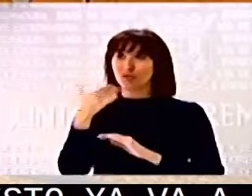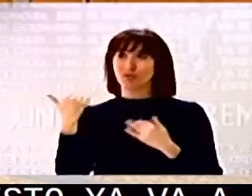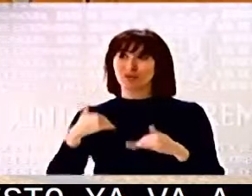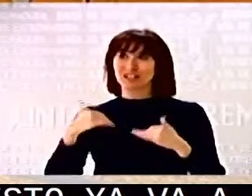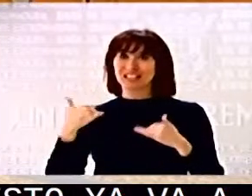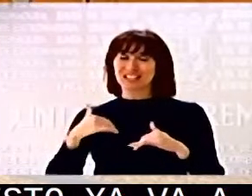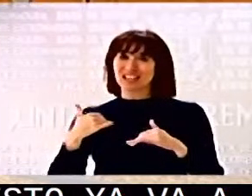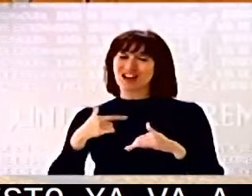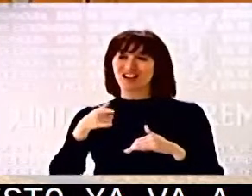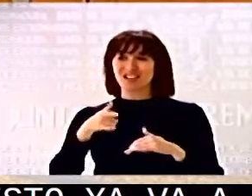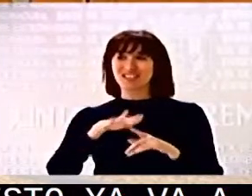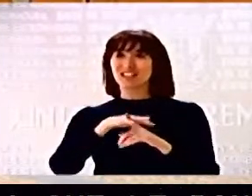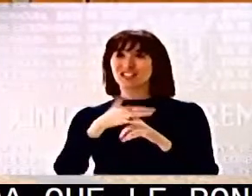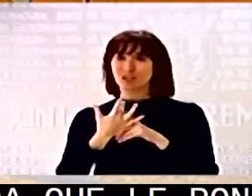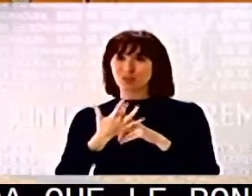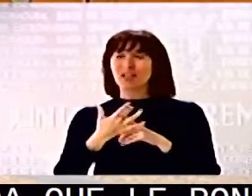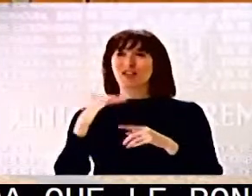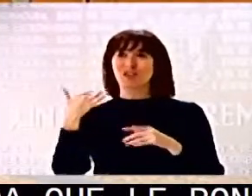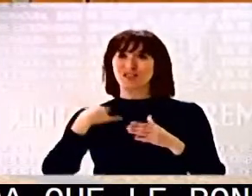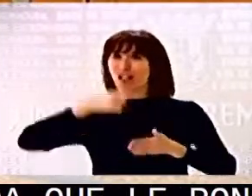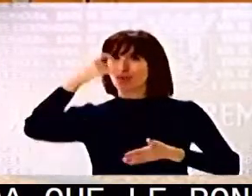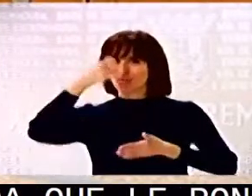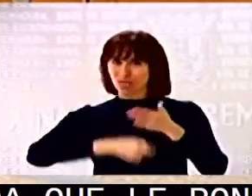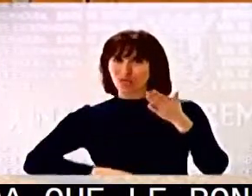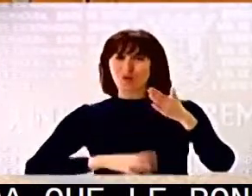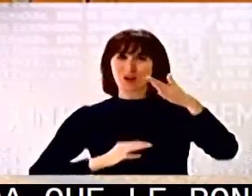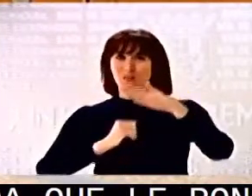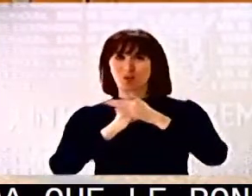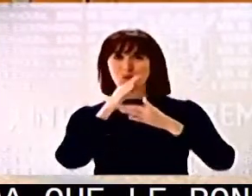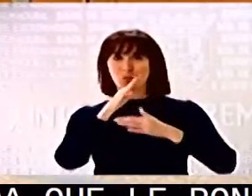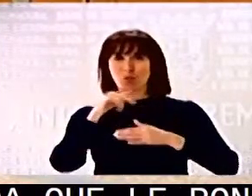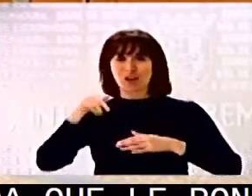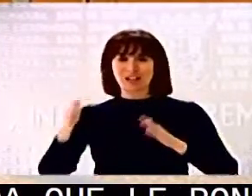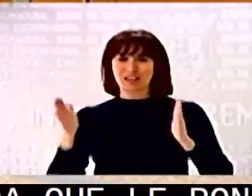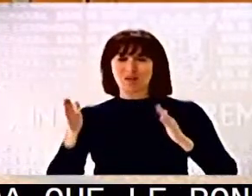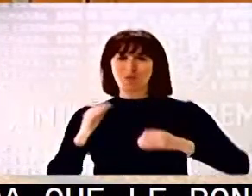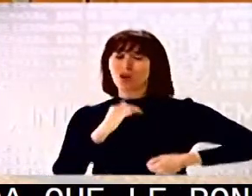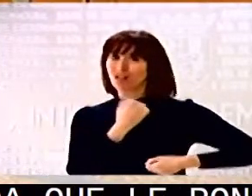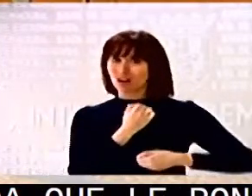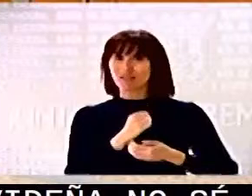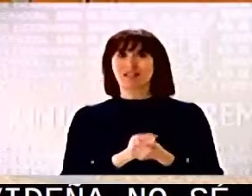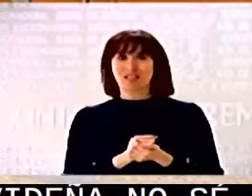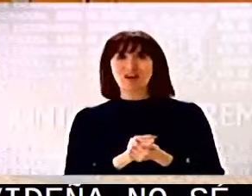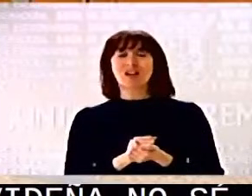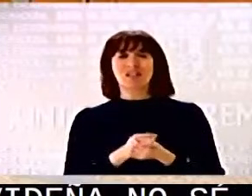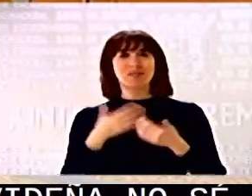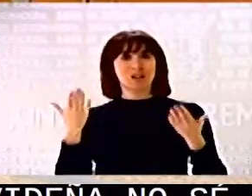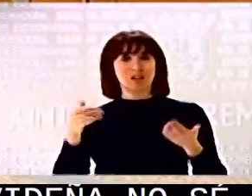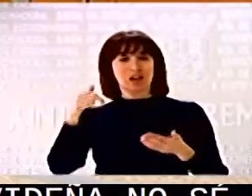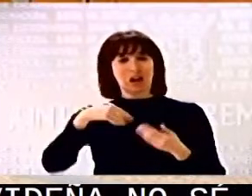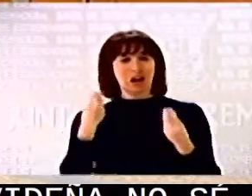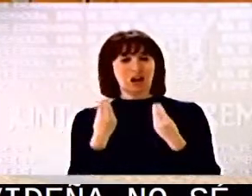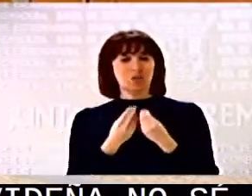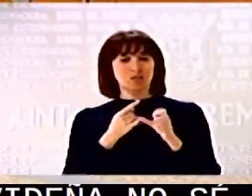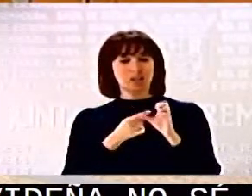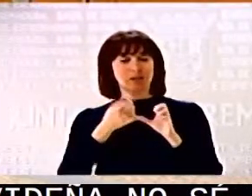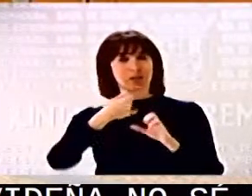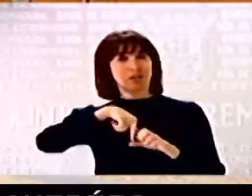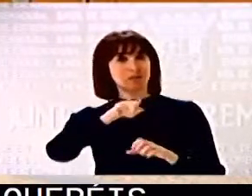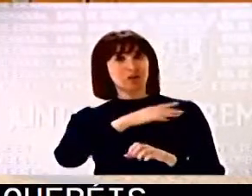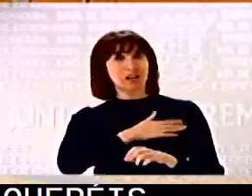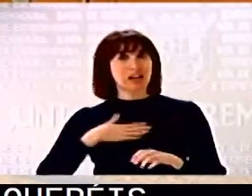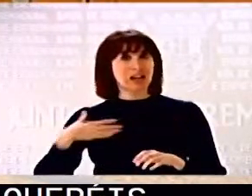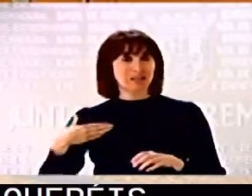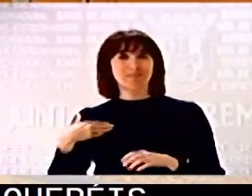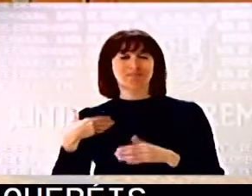que le ponga al sector, ¿no?, en estas fechas navideñas. No sé si también desde la Junta también queréis lanzarles algún